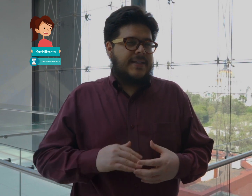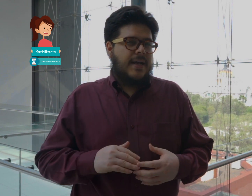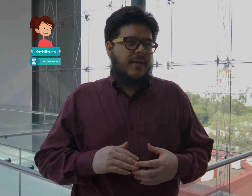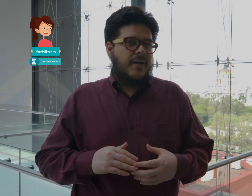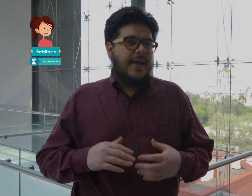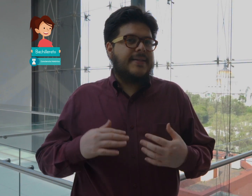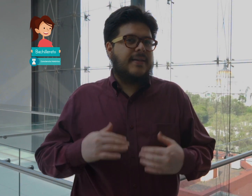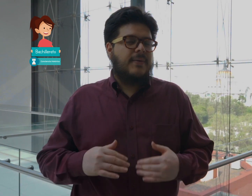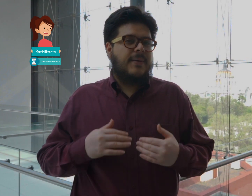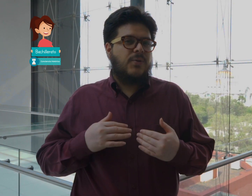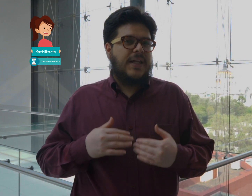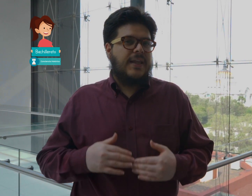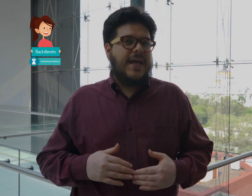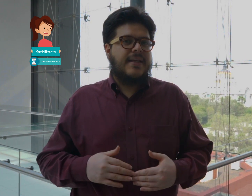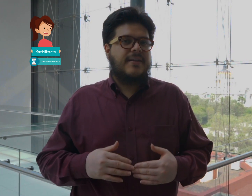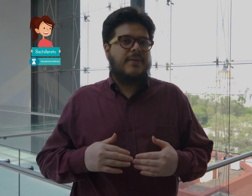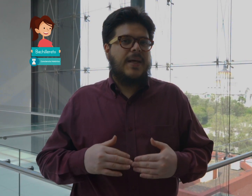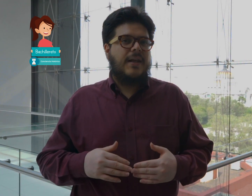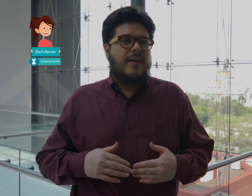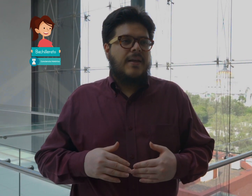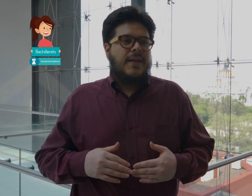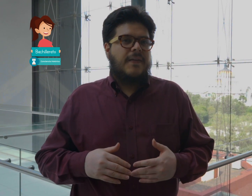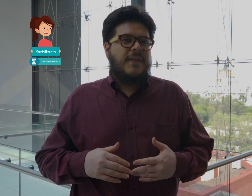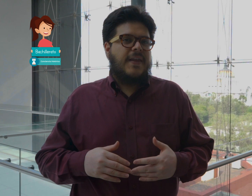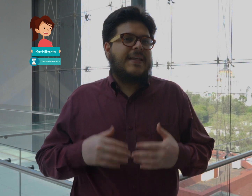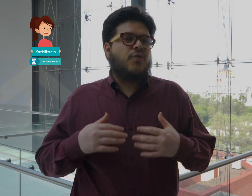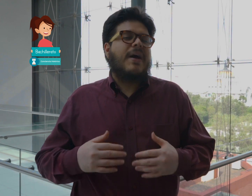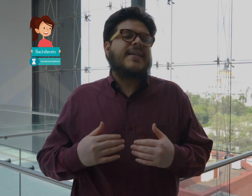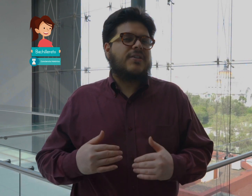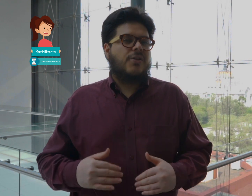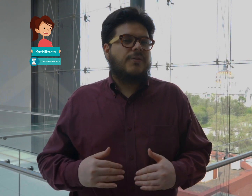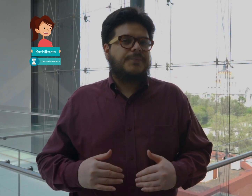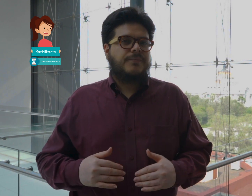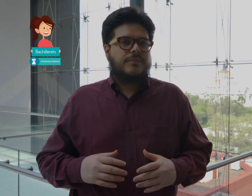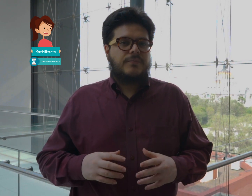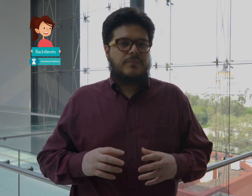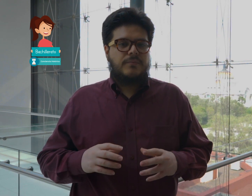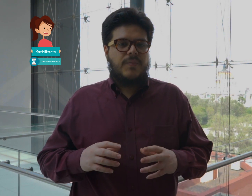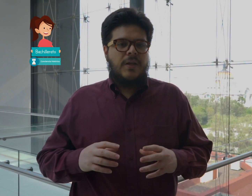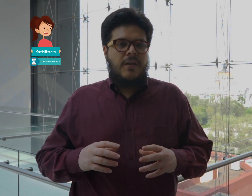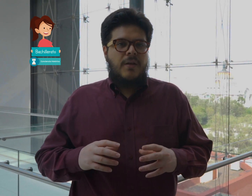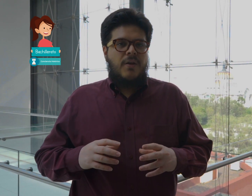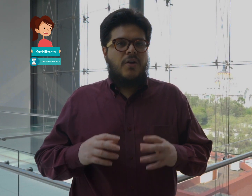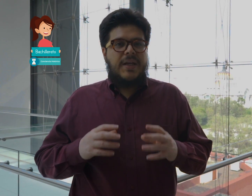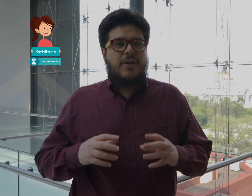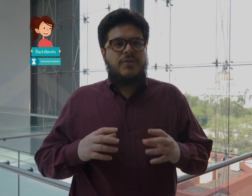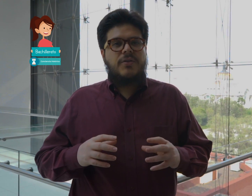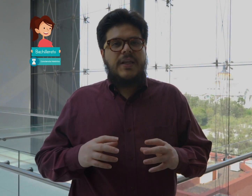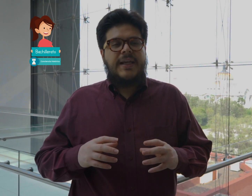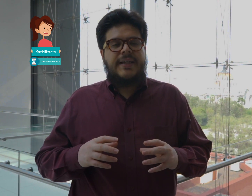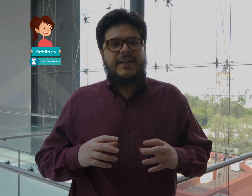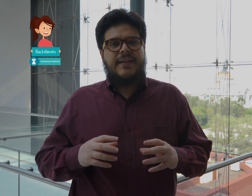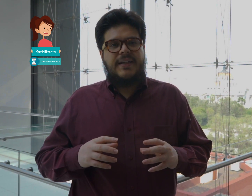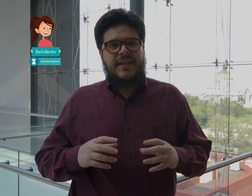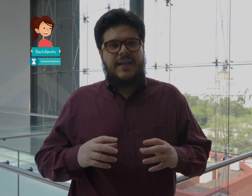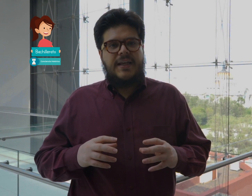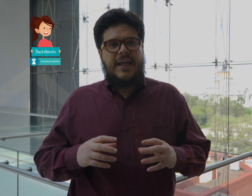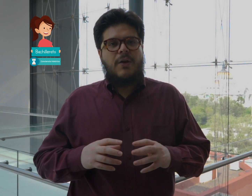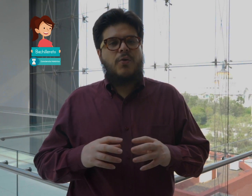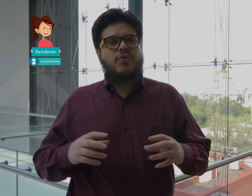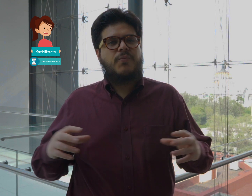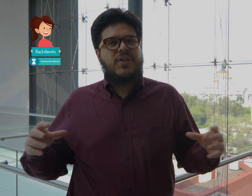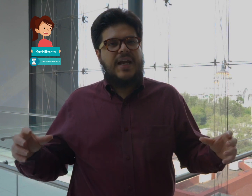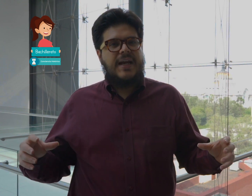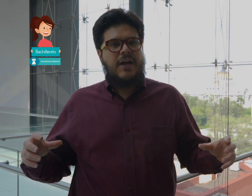nunca regresar a ese nivel de brutalidad y ese nivel de deshumanización. Lo peligroso de